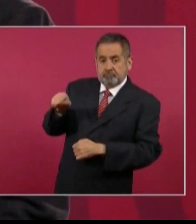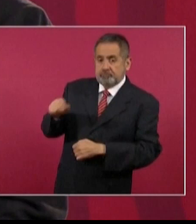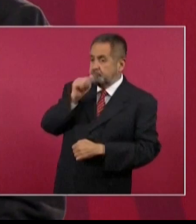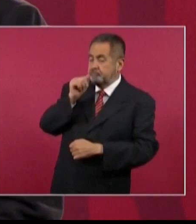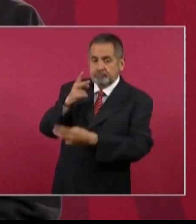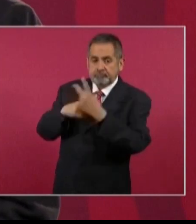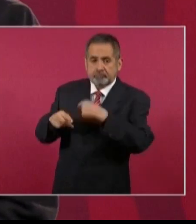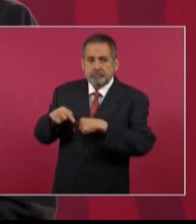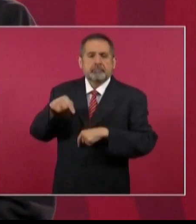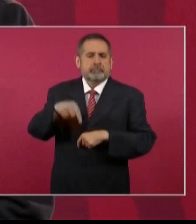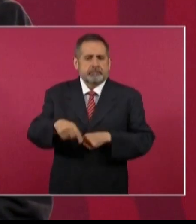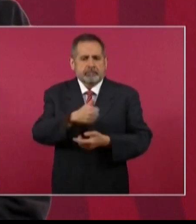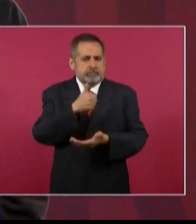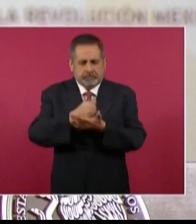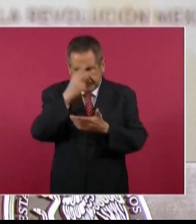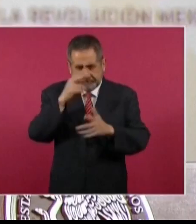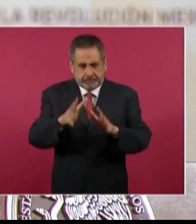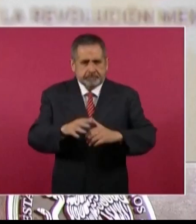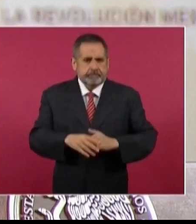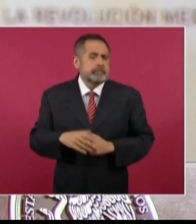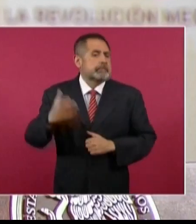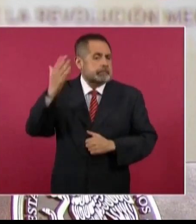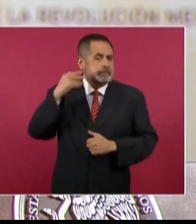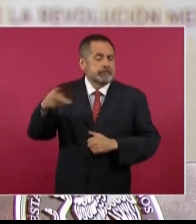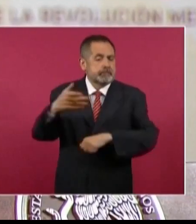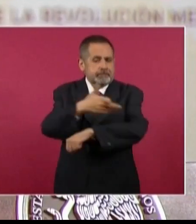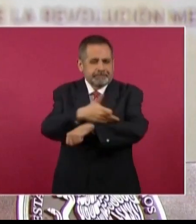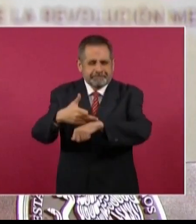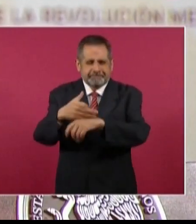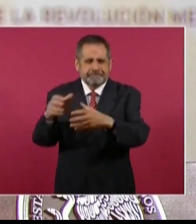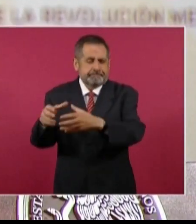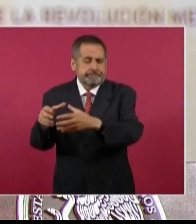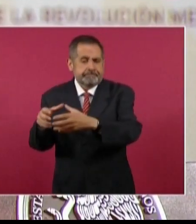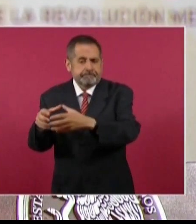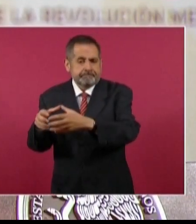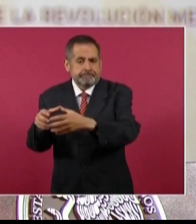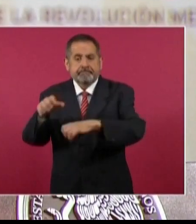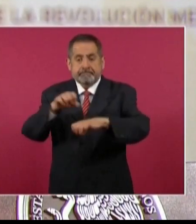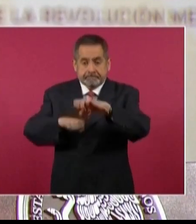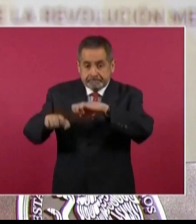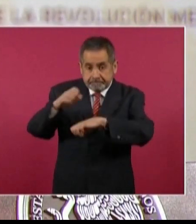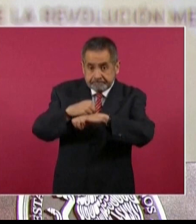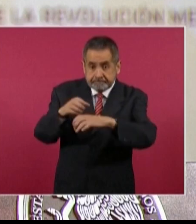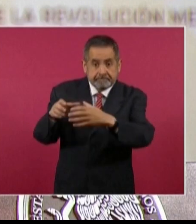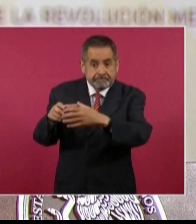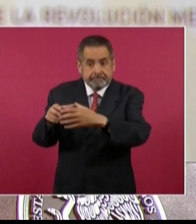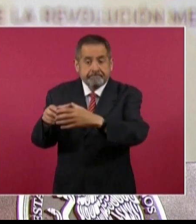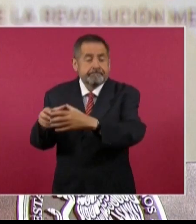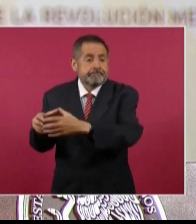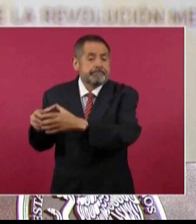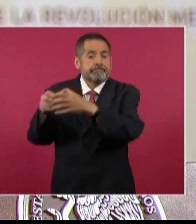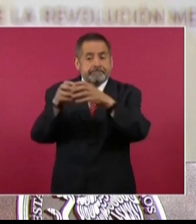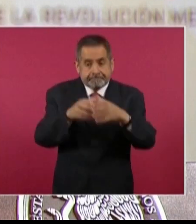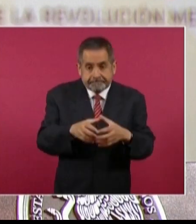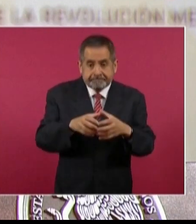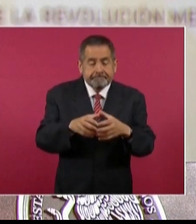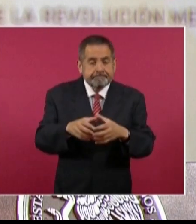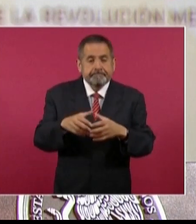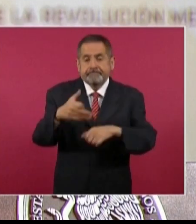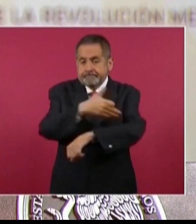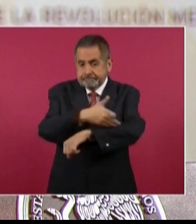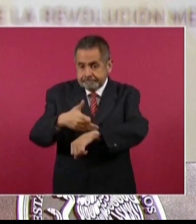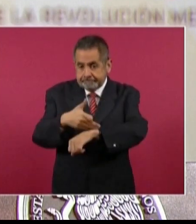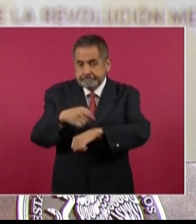lado, nuestro México, donde tenemos una política exterior cuya base es una buena